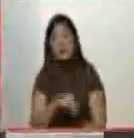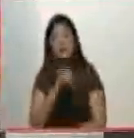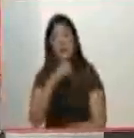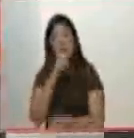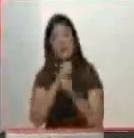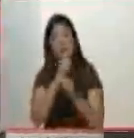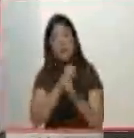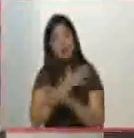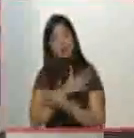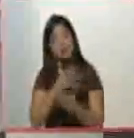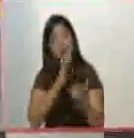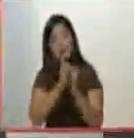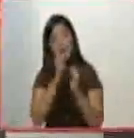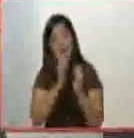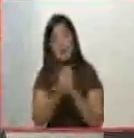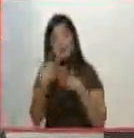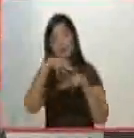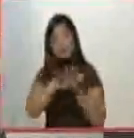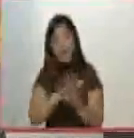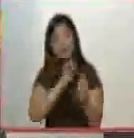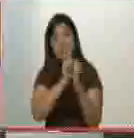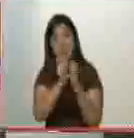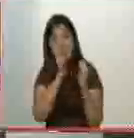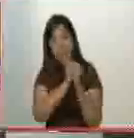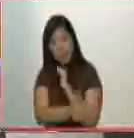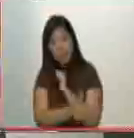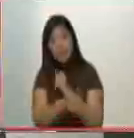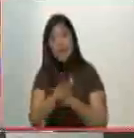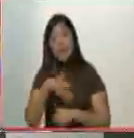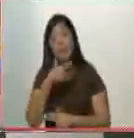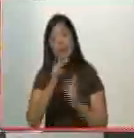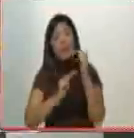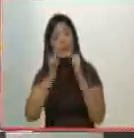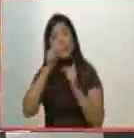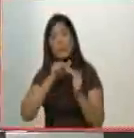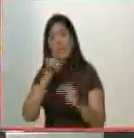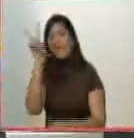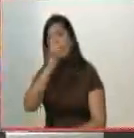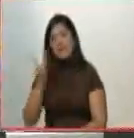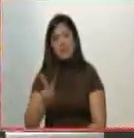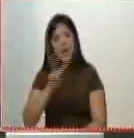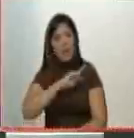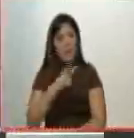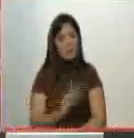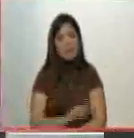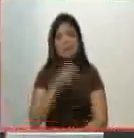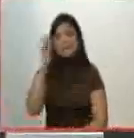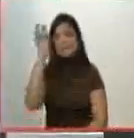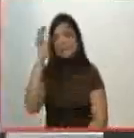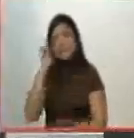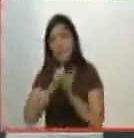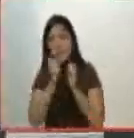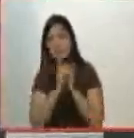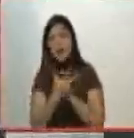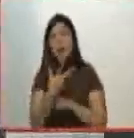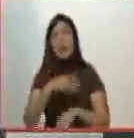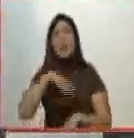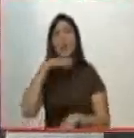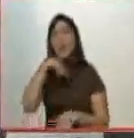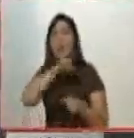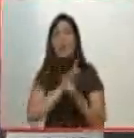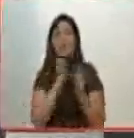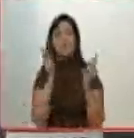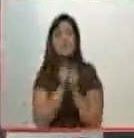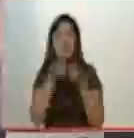el deporte, por masificar el deporte y para construir una Venezuela potencia deportiva, que no solo es potencia por la medalla, que es